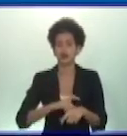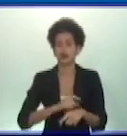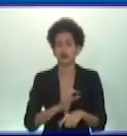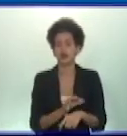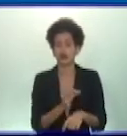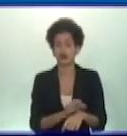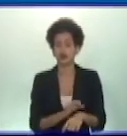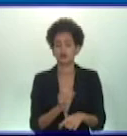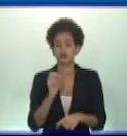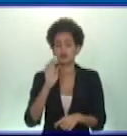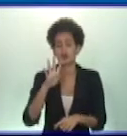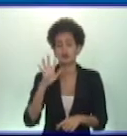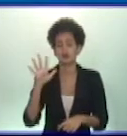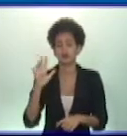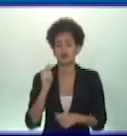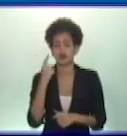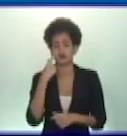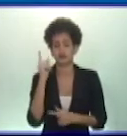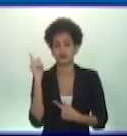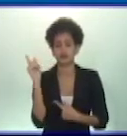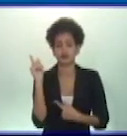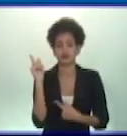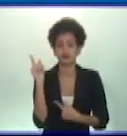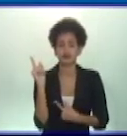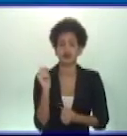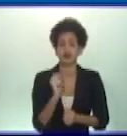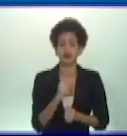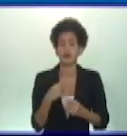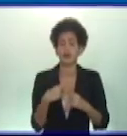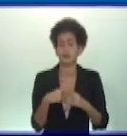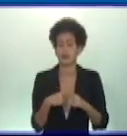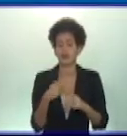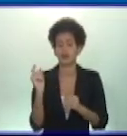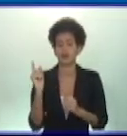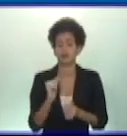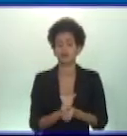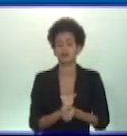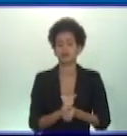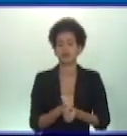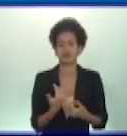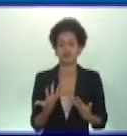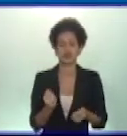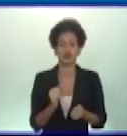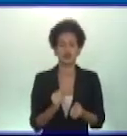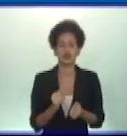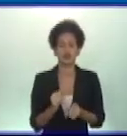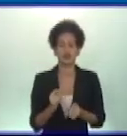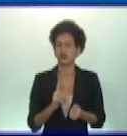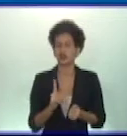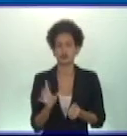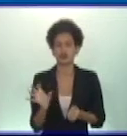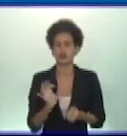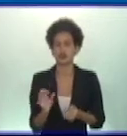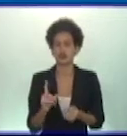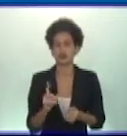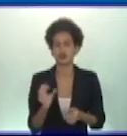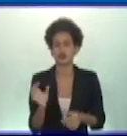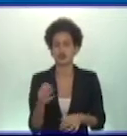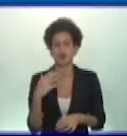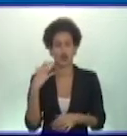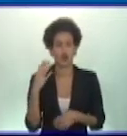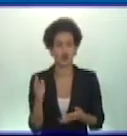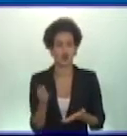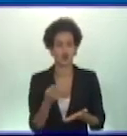minutos. Ahí está. Entonces, ¿qué parte del reloj quedó sin colorear? Bueno, esta